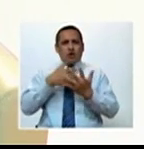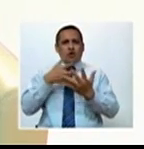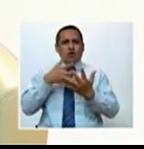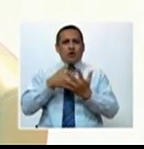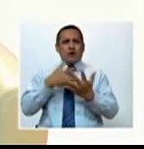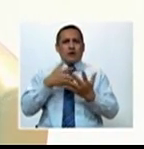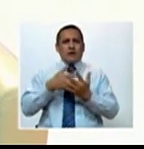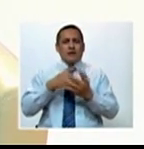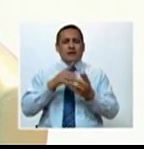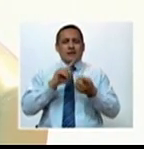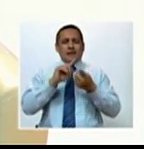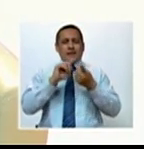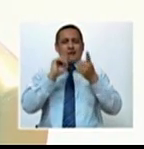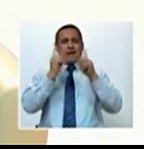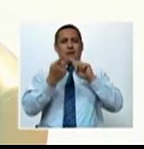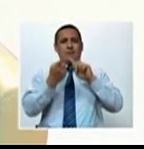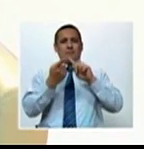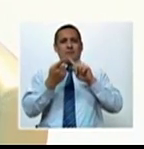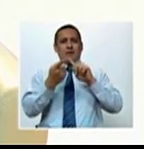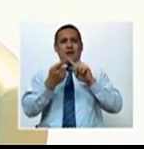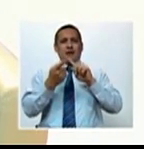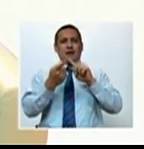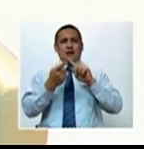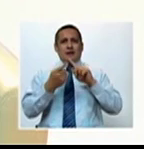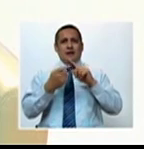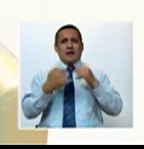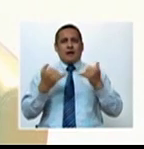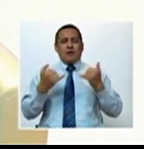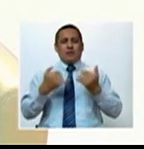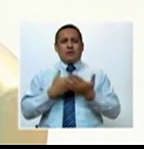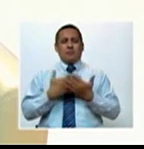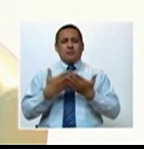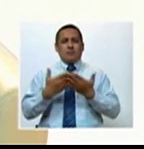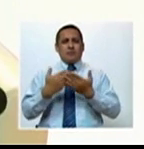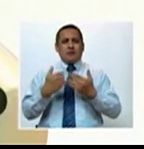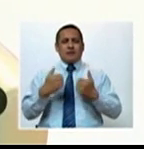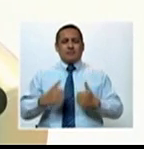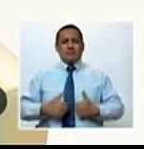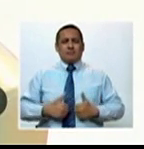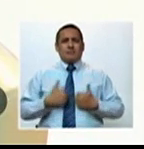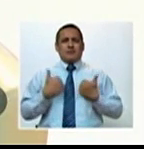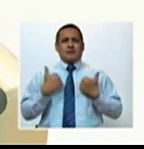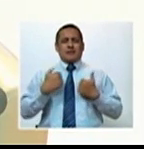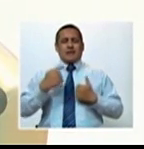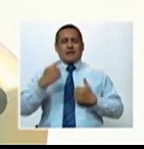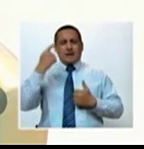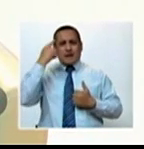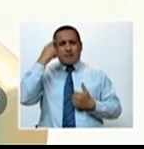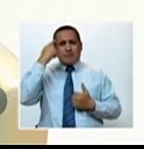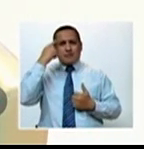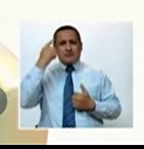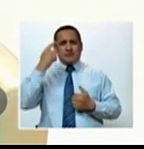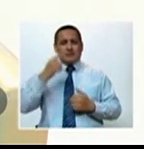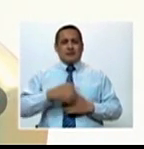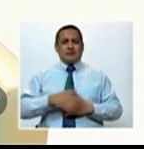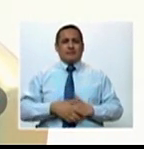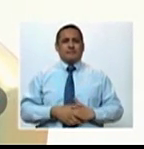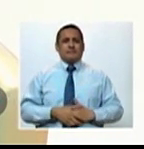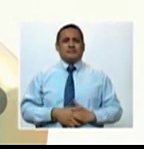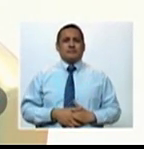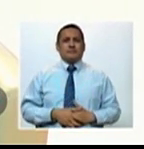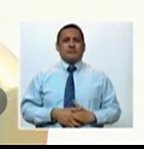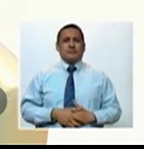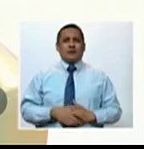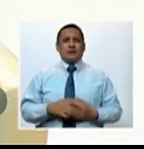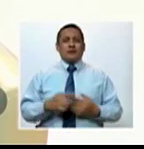y modifica estructuras del cerebro, ¿no? Y